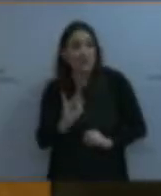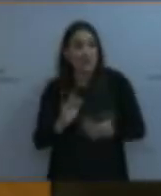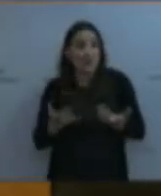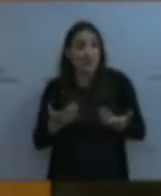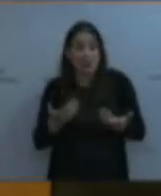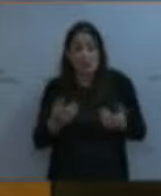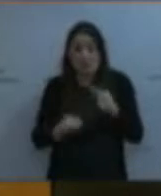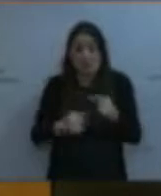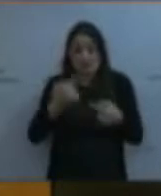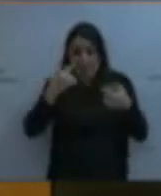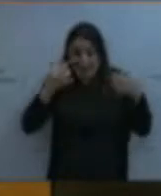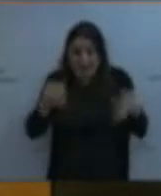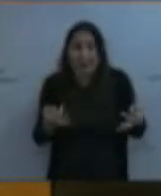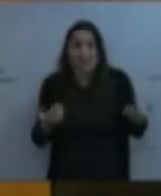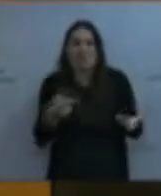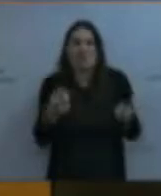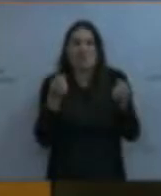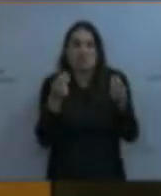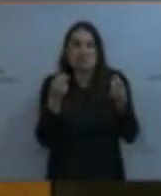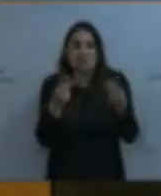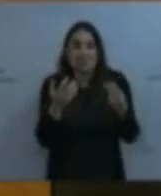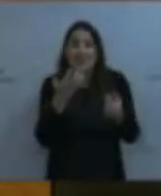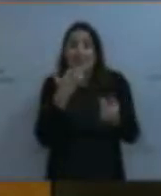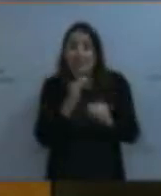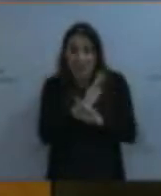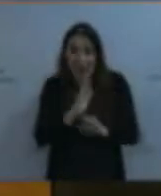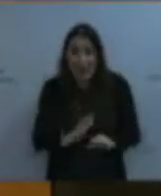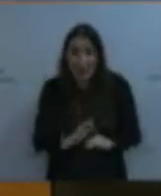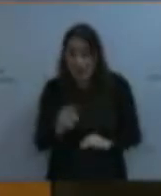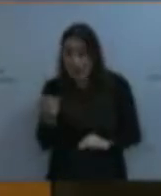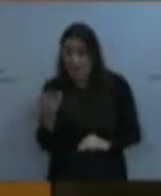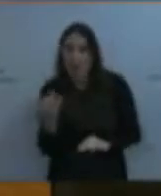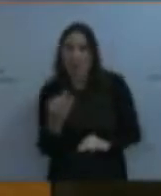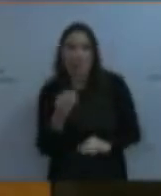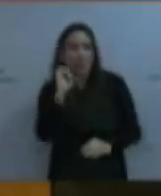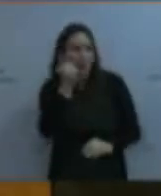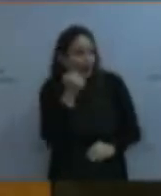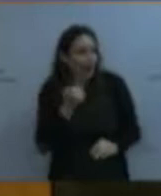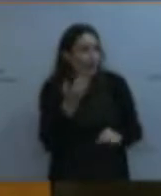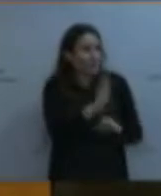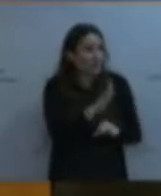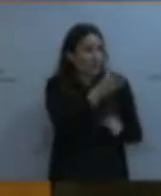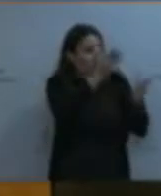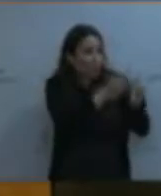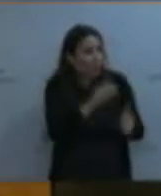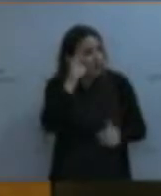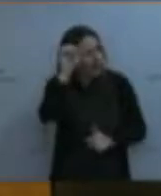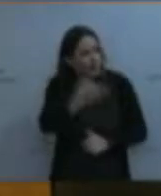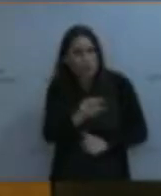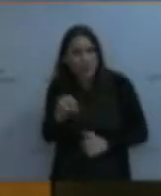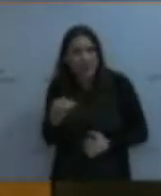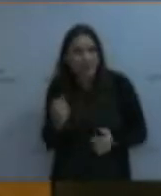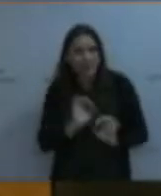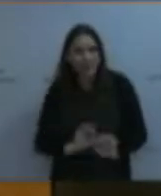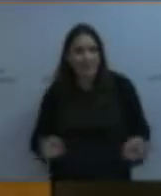la hora de la verdad de qué sirve eso si tienen que acabar presentando hoy alegaciones porque no he escuchado absolutamente nada de lo que fueron